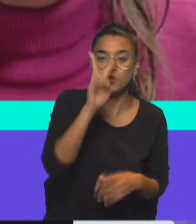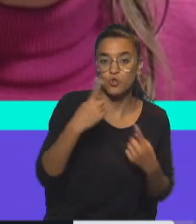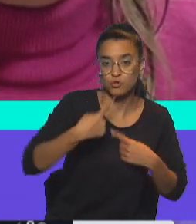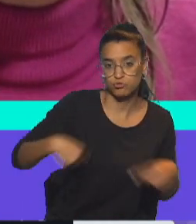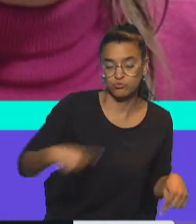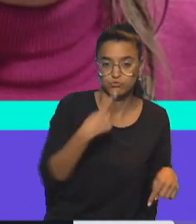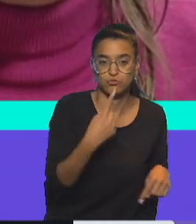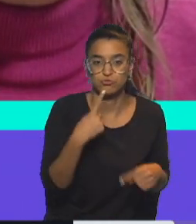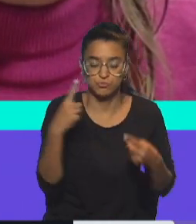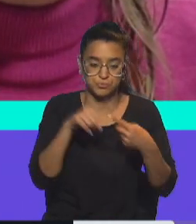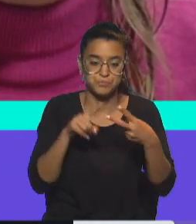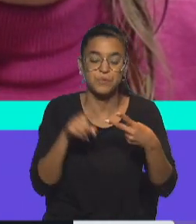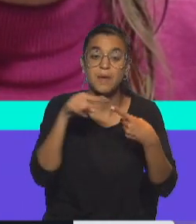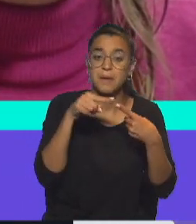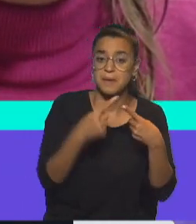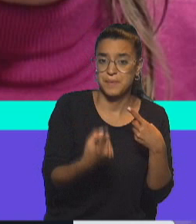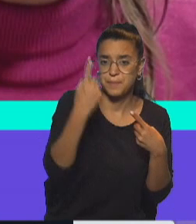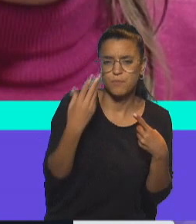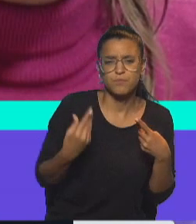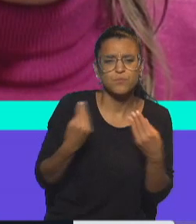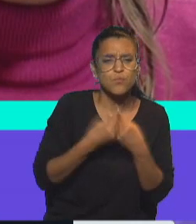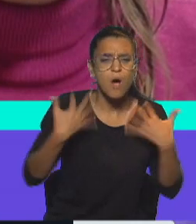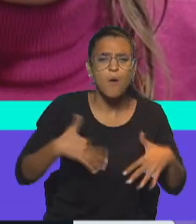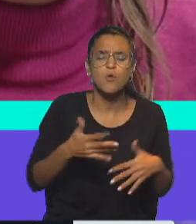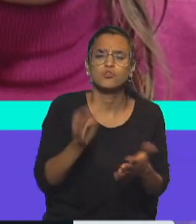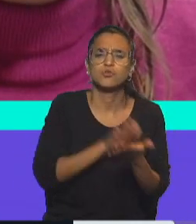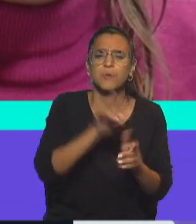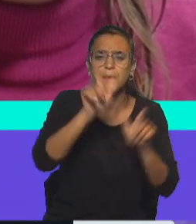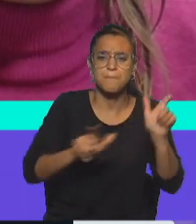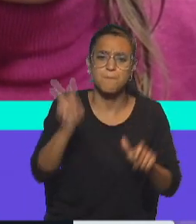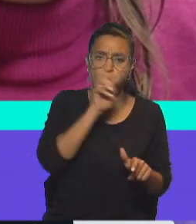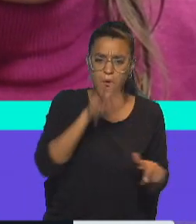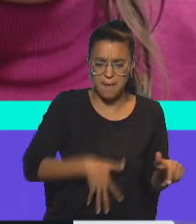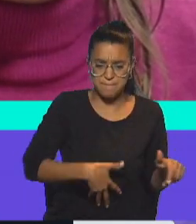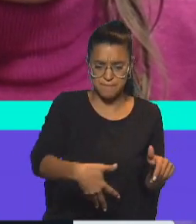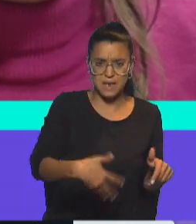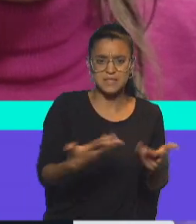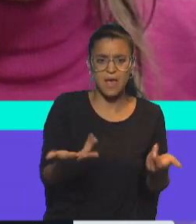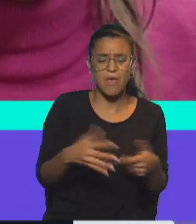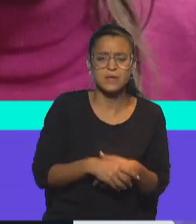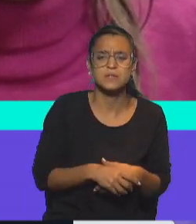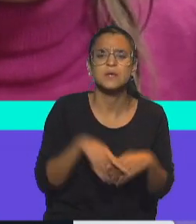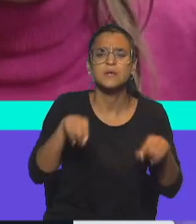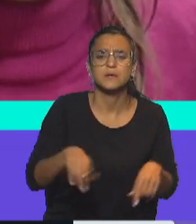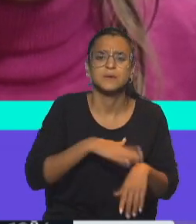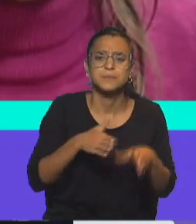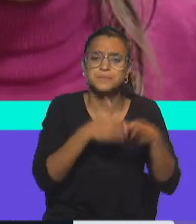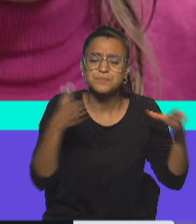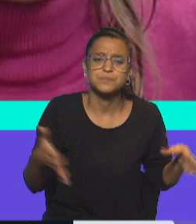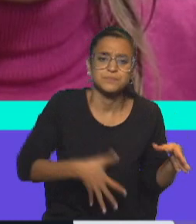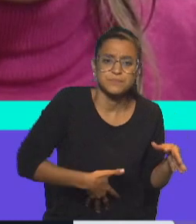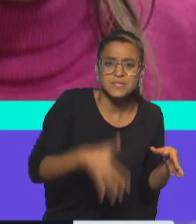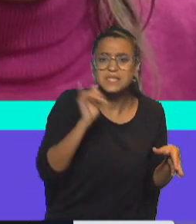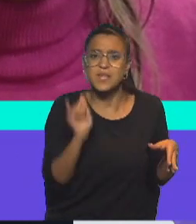una. La primera, mucho se ha hablado en estos días de las mujeres embarazadas, de las personas gestantes, en el marco de recibir o no